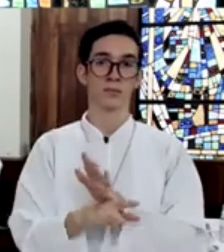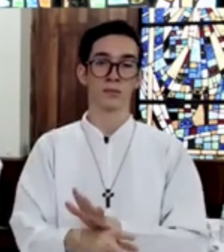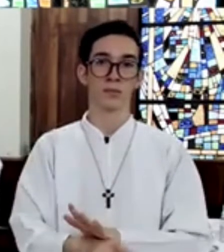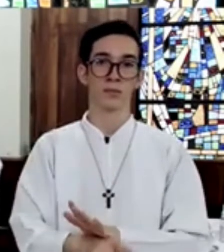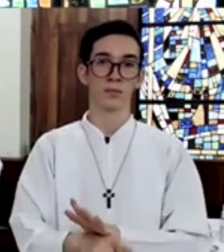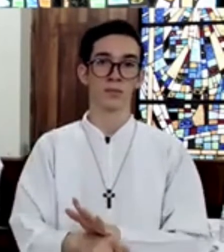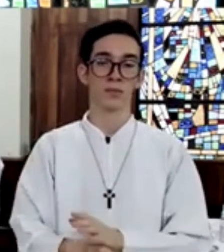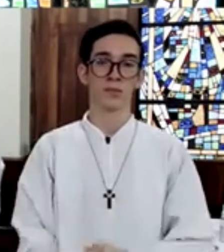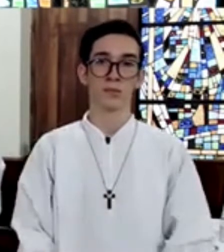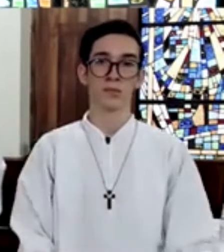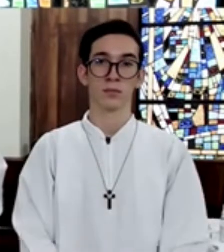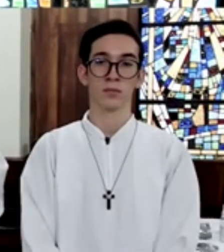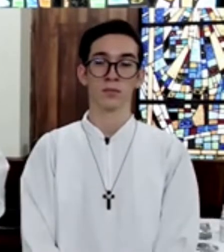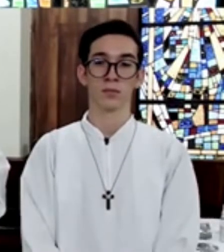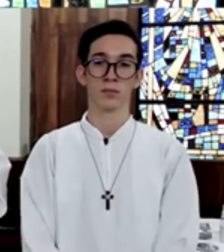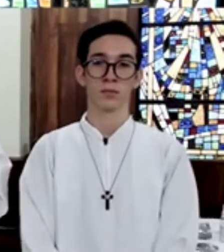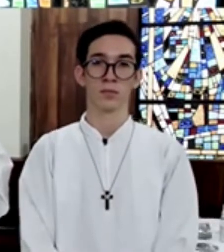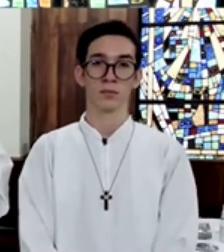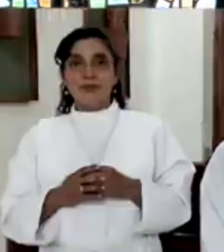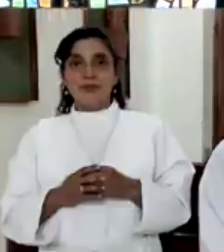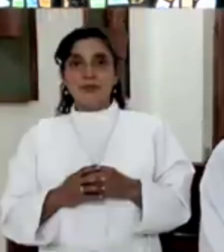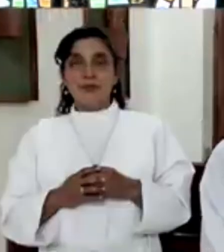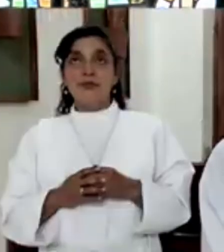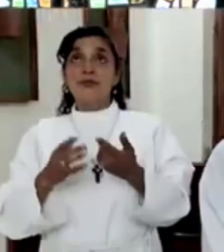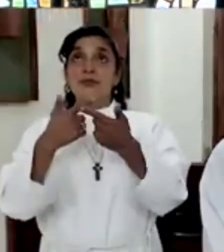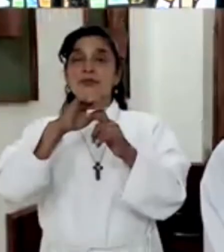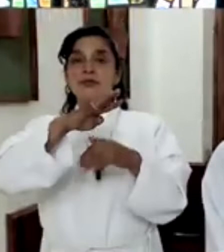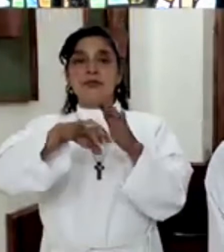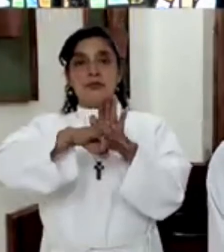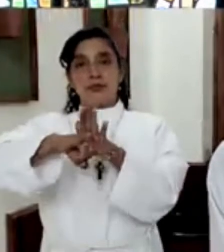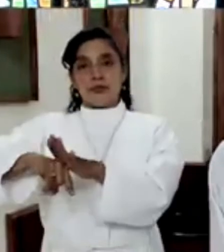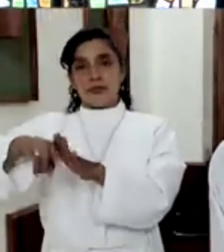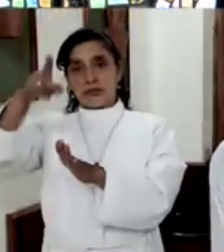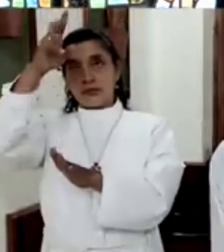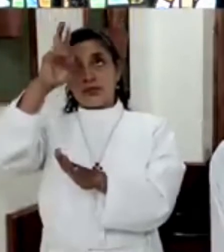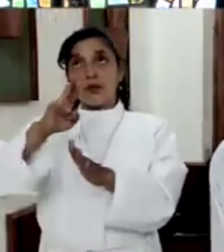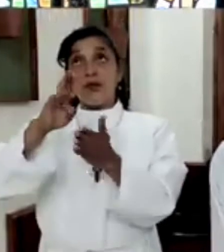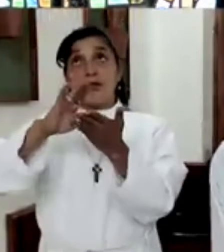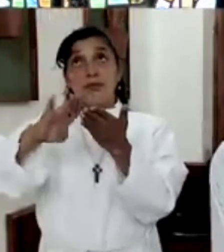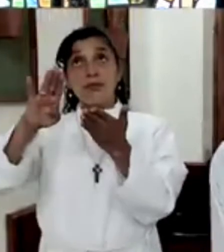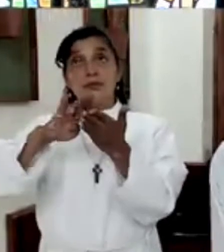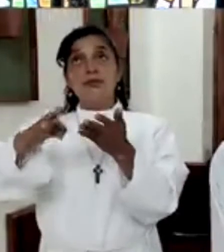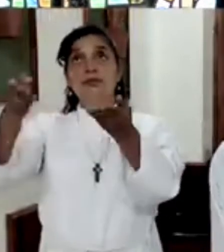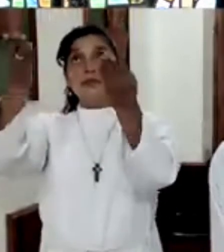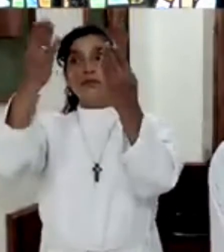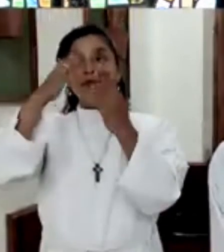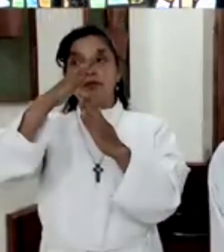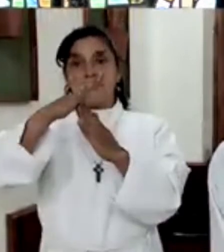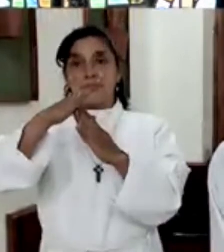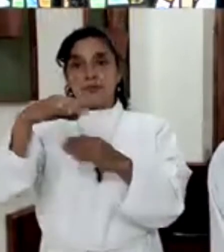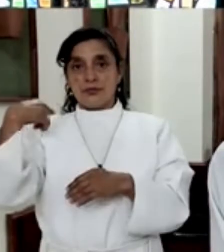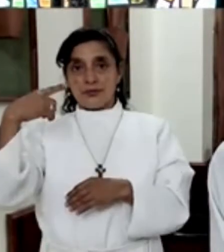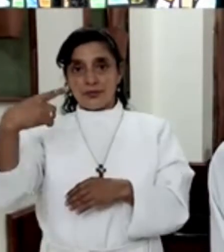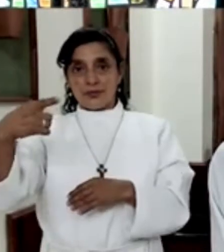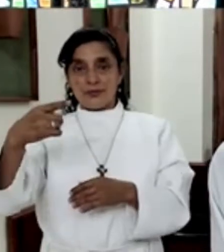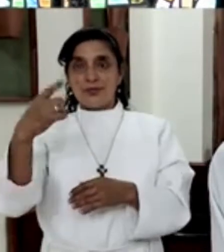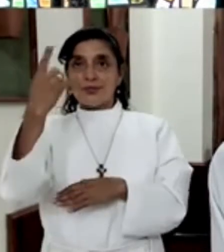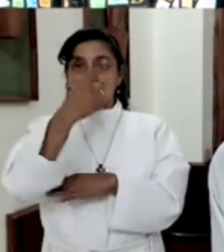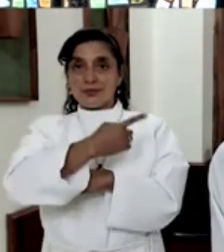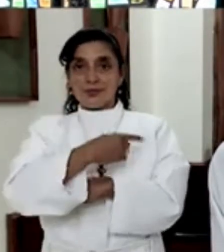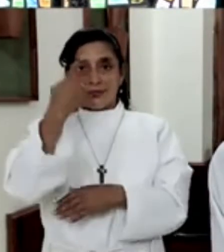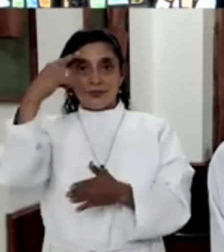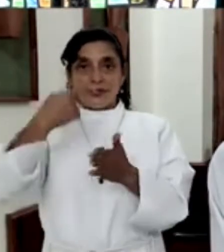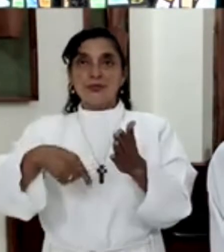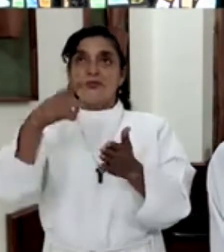tentación y líbranos del mal. Líbranos de todos los males, Señor, y concédenos la paz de nuestros